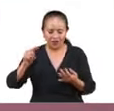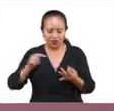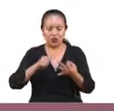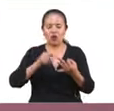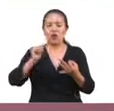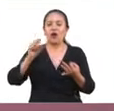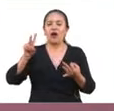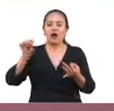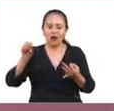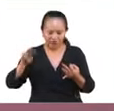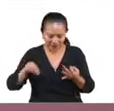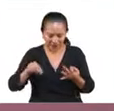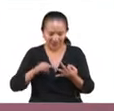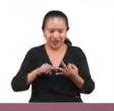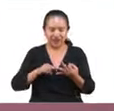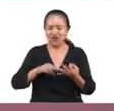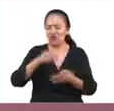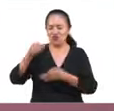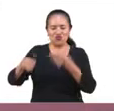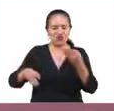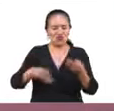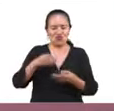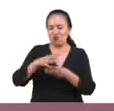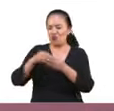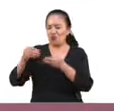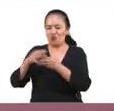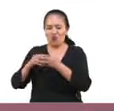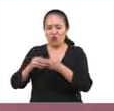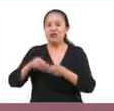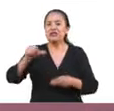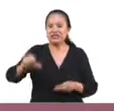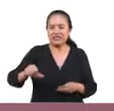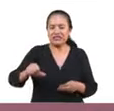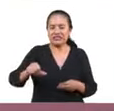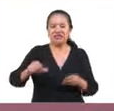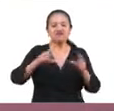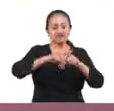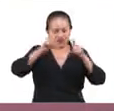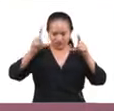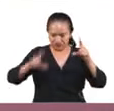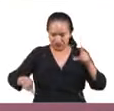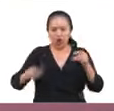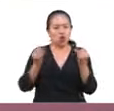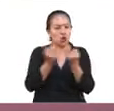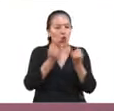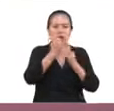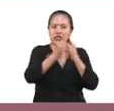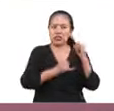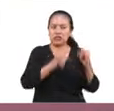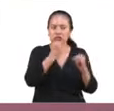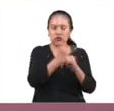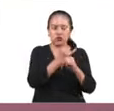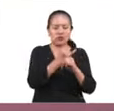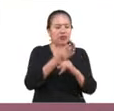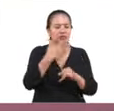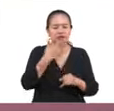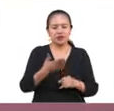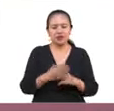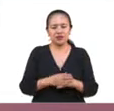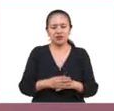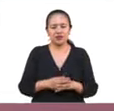y producción frutícola, es reconocida a nivel nacional e internacional, tanto por